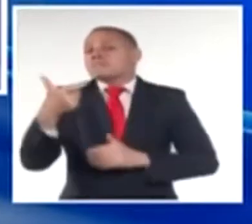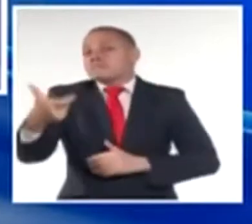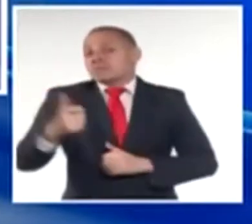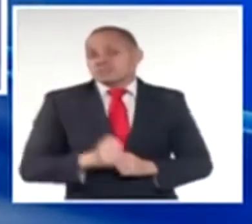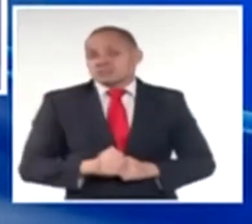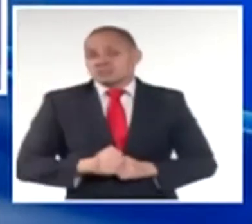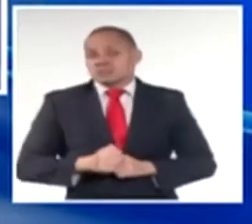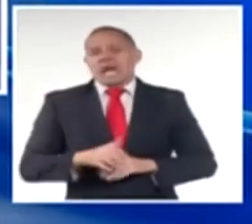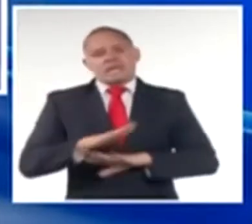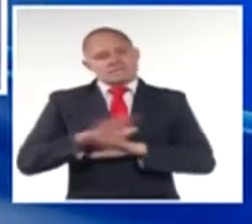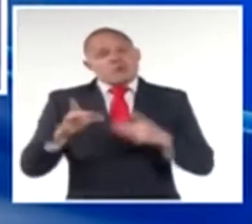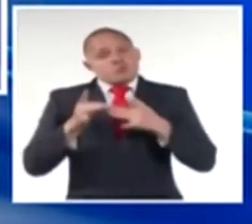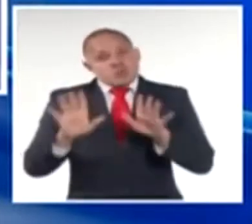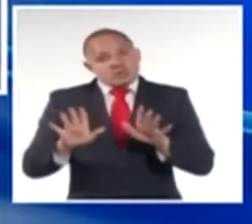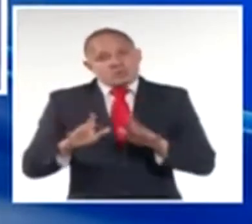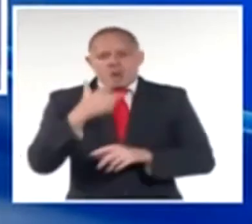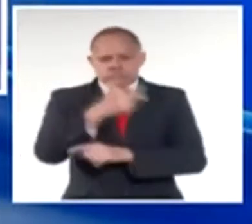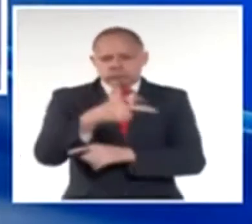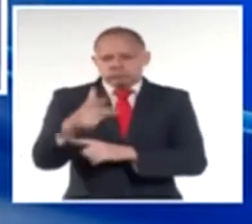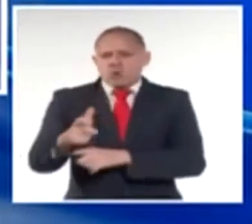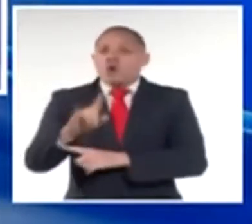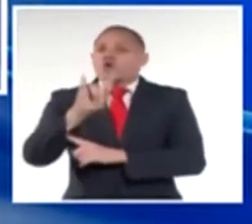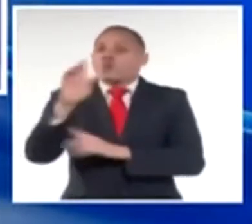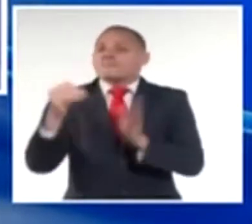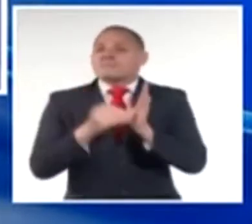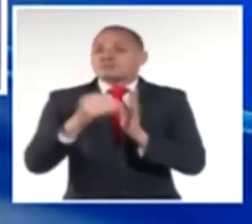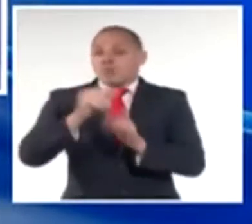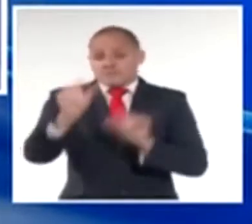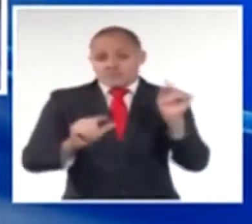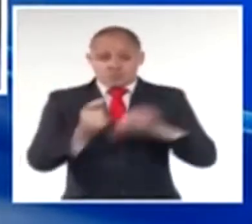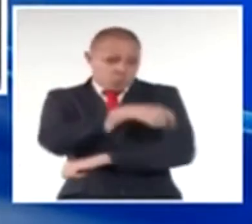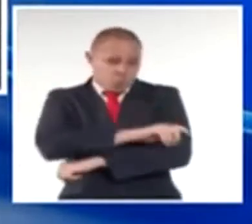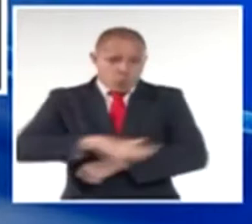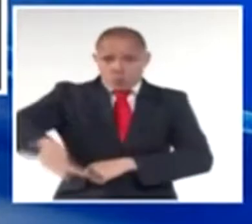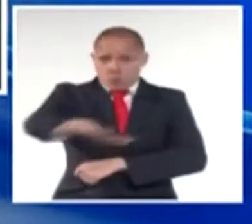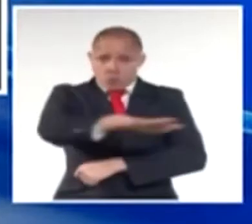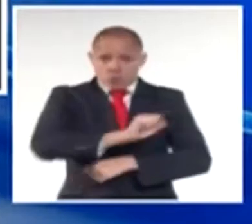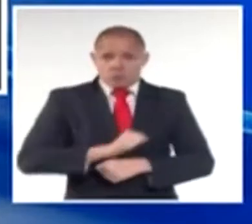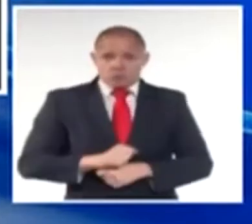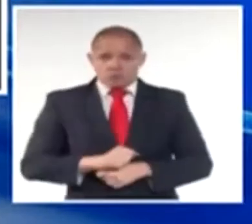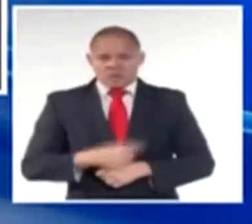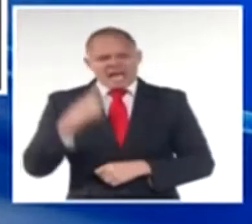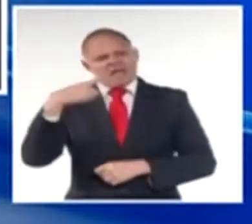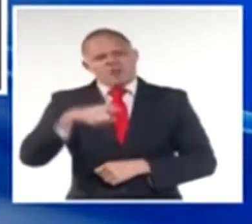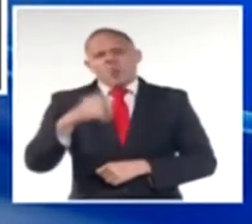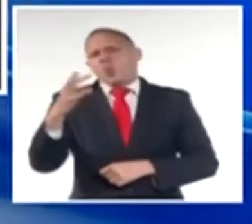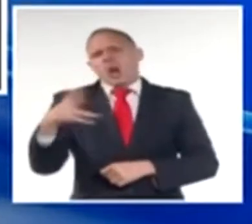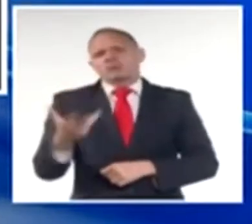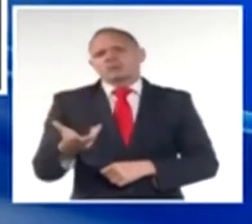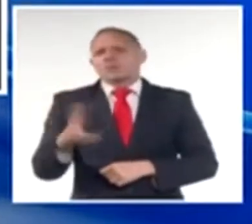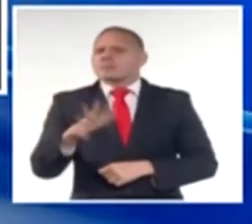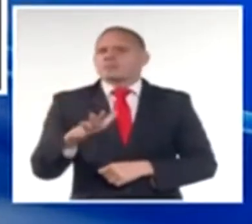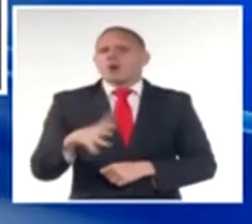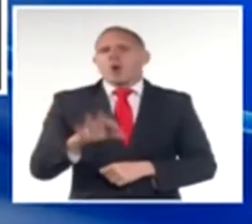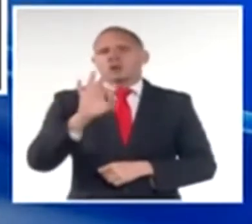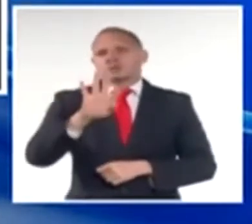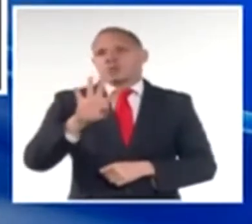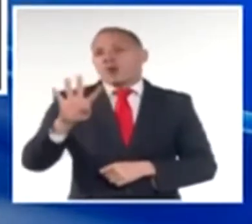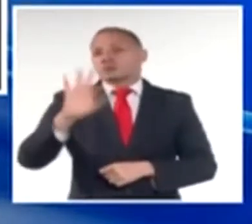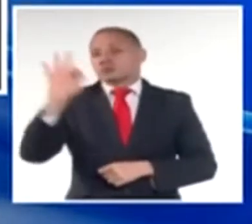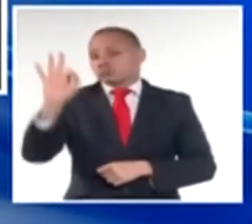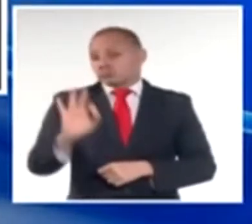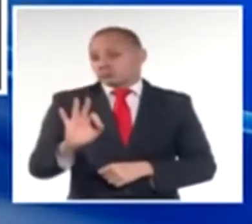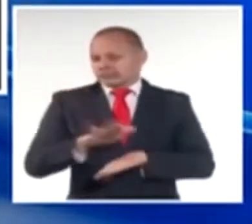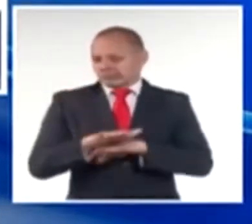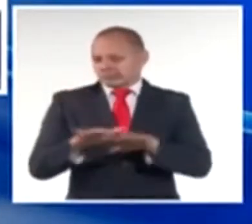de 9.400.000 cubanos, que representan un poco más del 84%. La vacuna